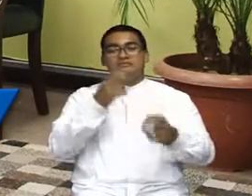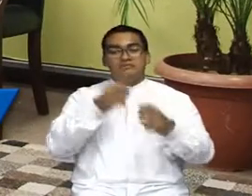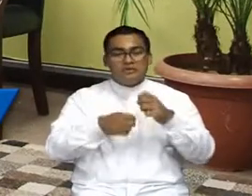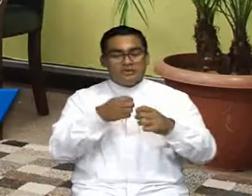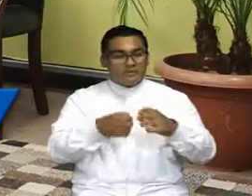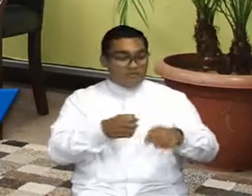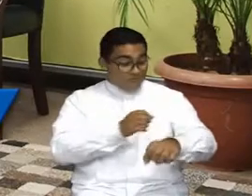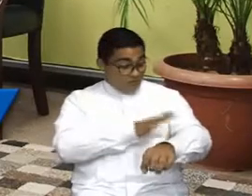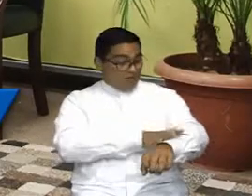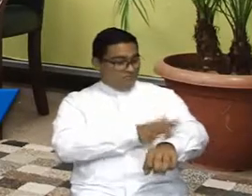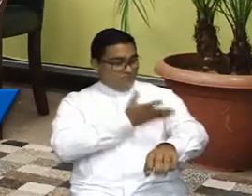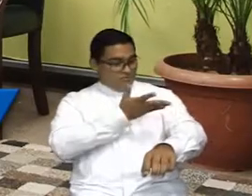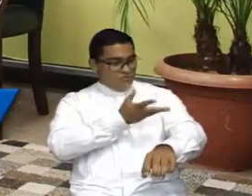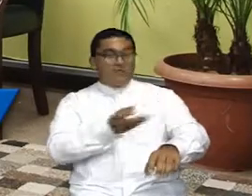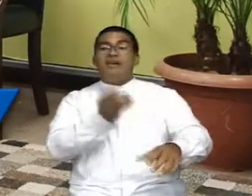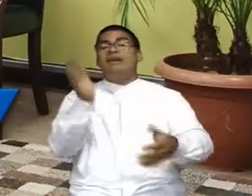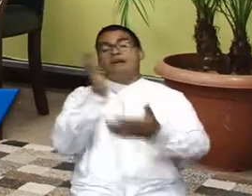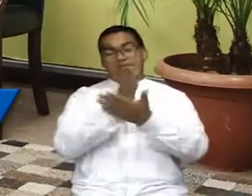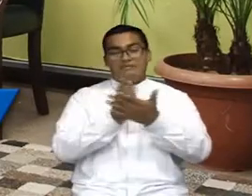quieren, sino tiene que haber